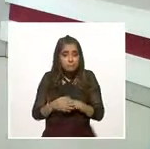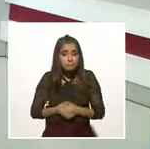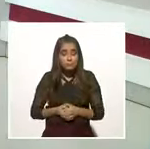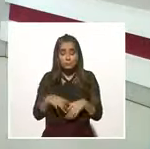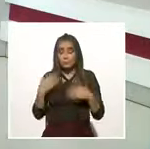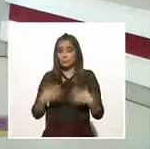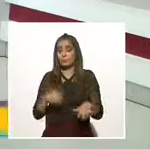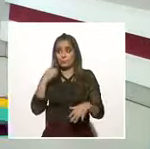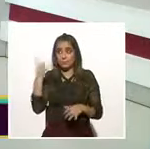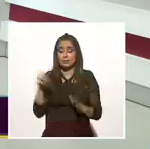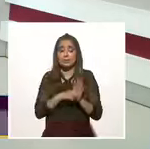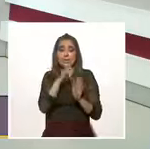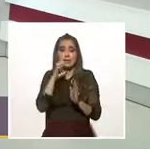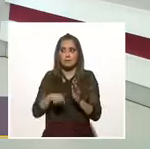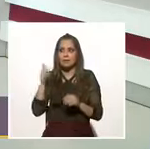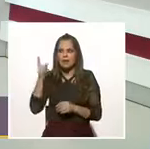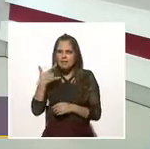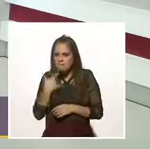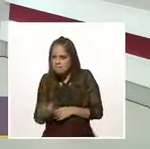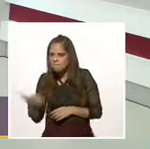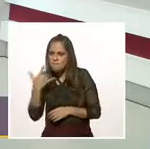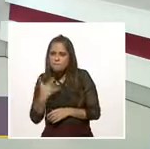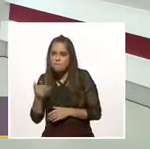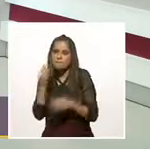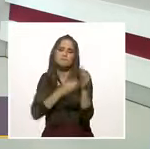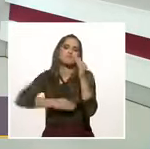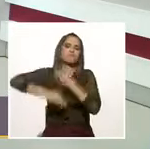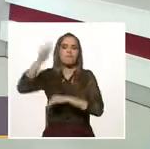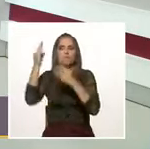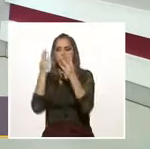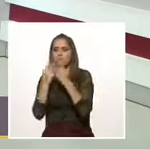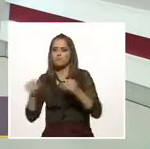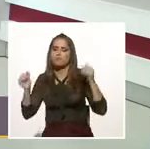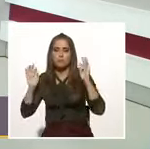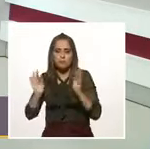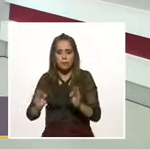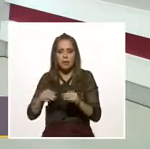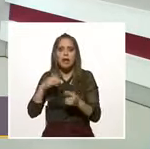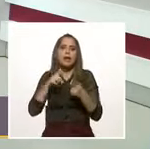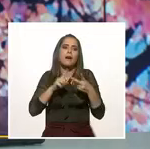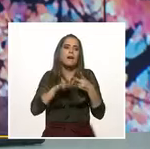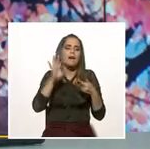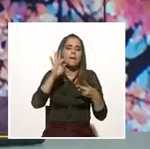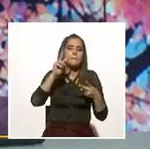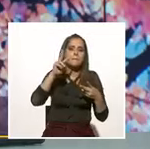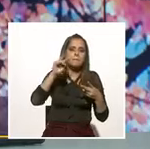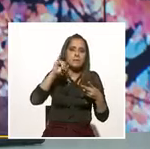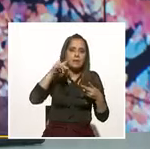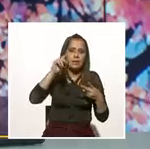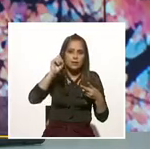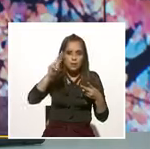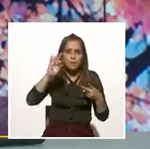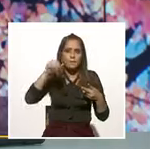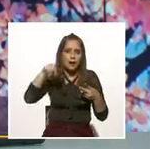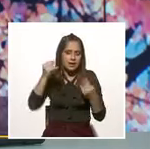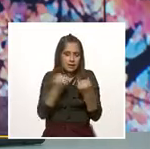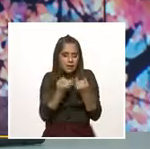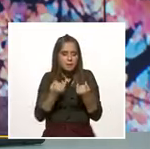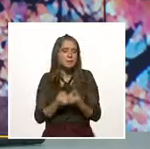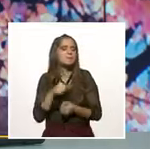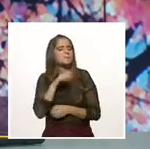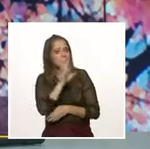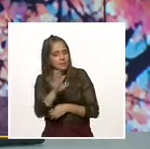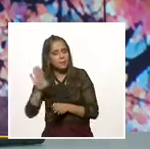de resiliencia es Malala, definitivamente. En algún momento también ya hablamos de Viktor Frankl. Y también tú nos comentabas hace rato de las fortalezas que